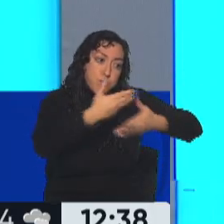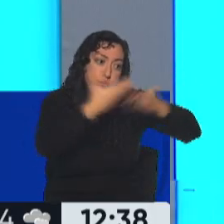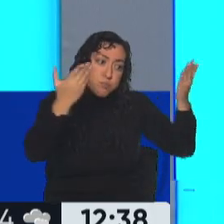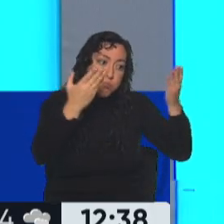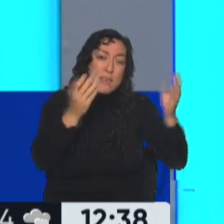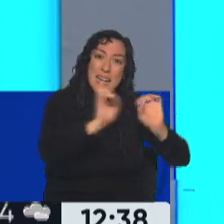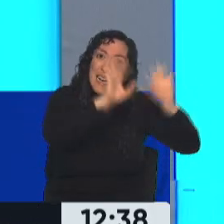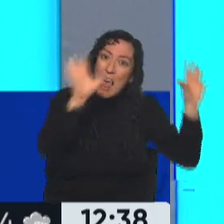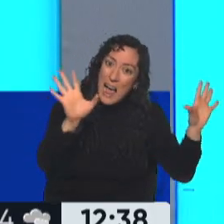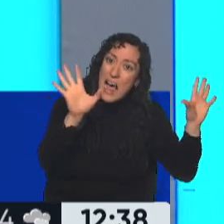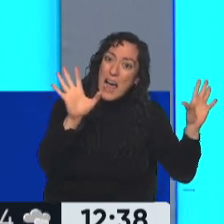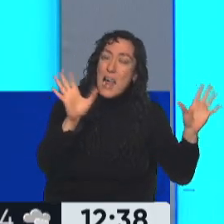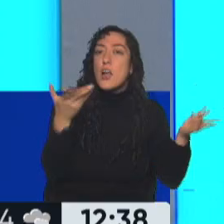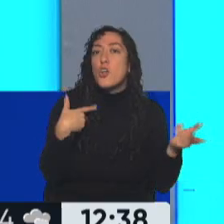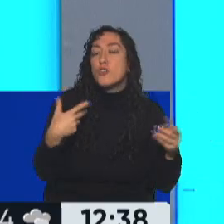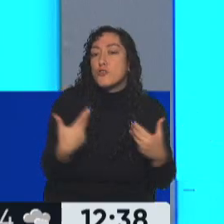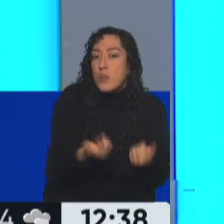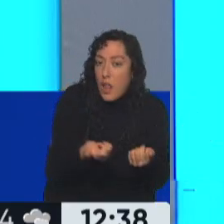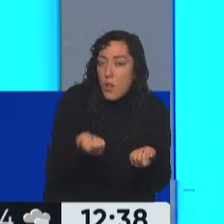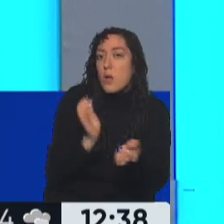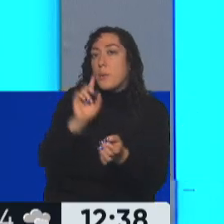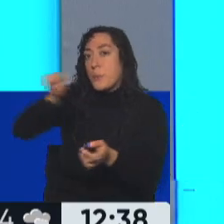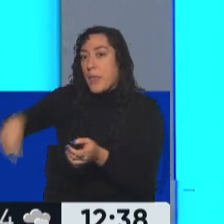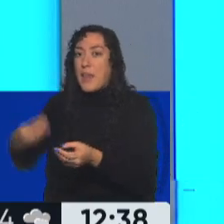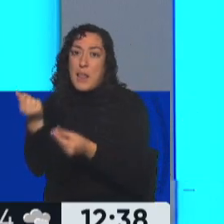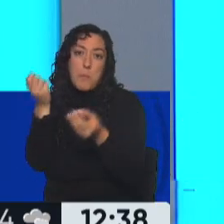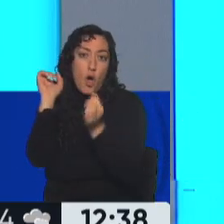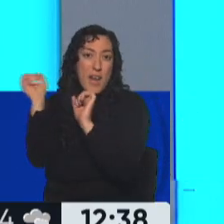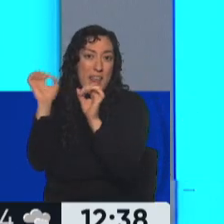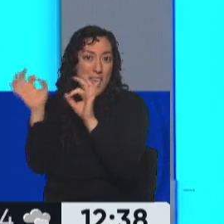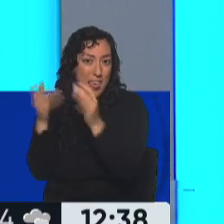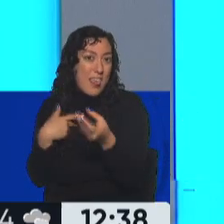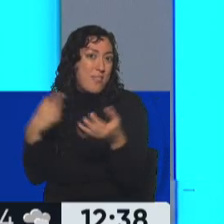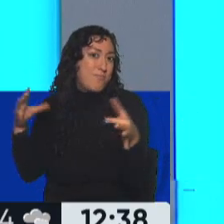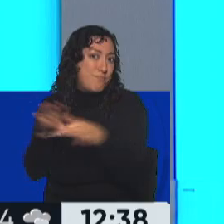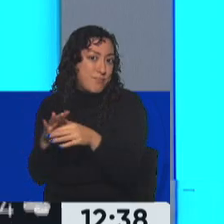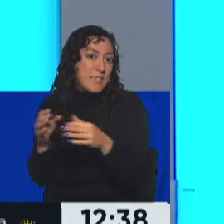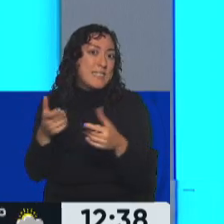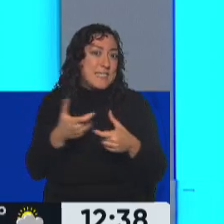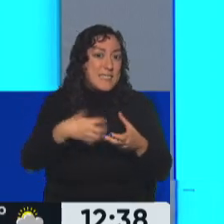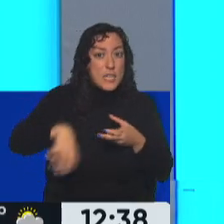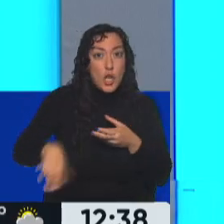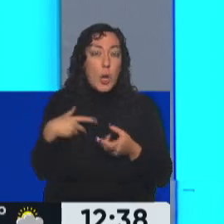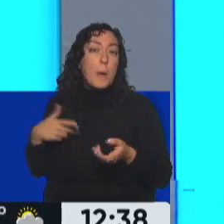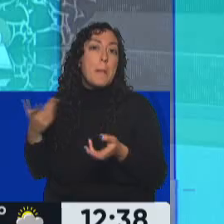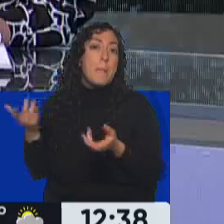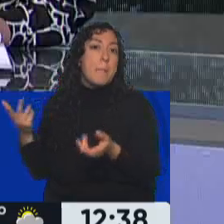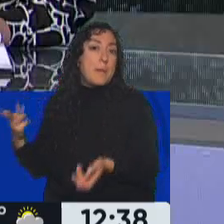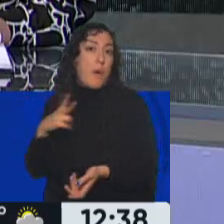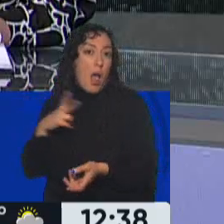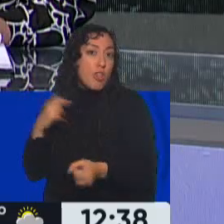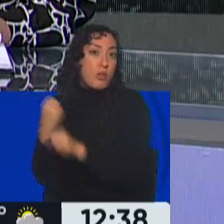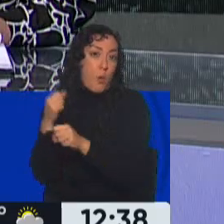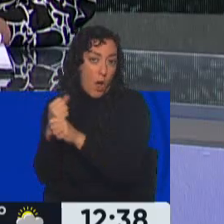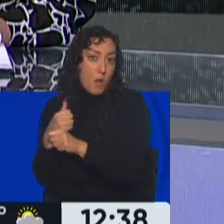piedra. Cuentas públicas sanas permiten una moneda sana. Una moneda sana permite que el sector privado pueda trabajar. Porque si nosotros,